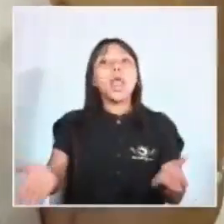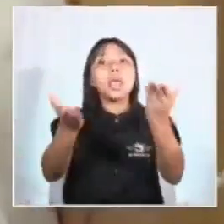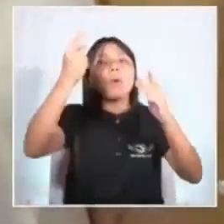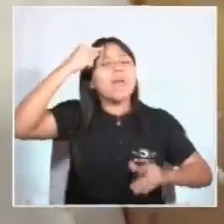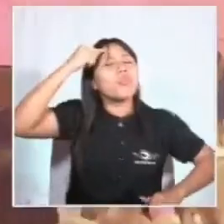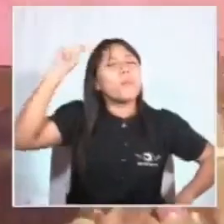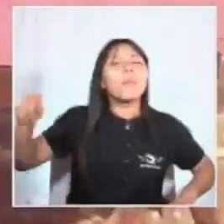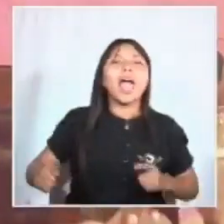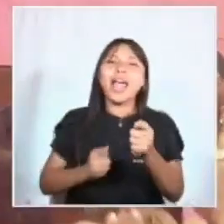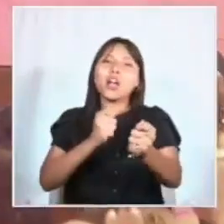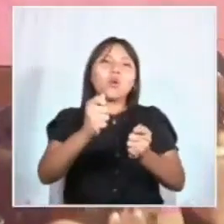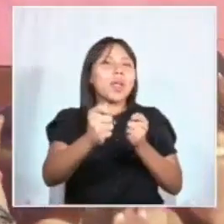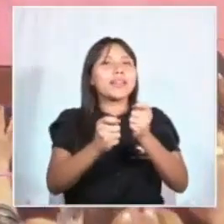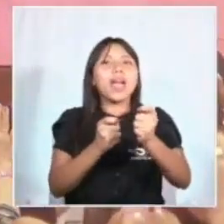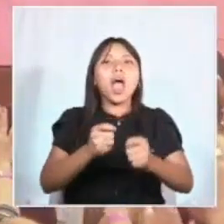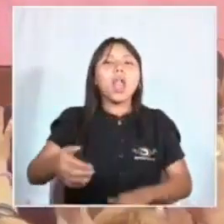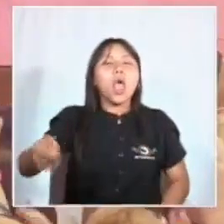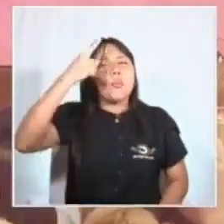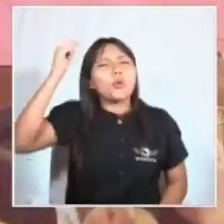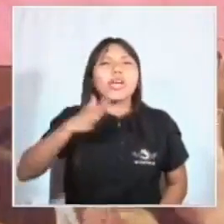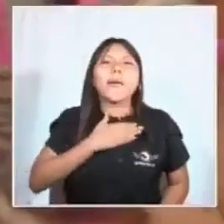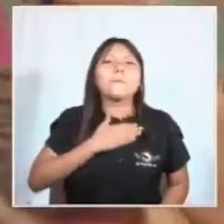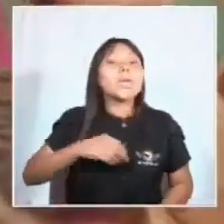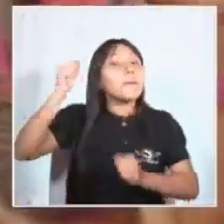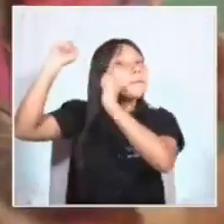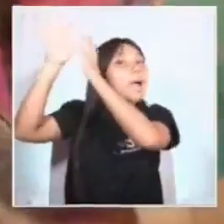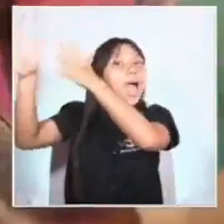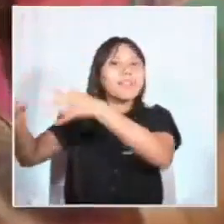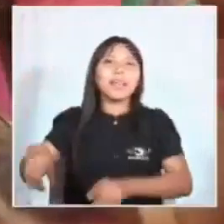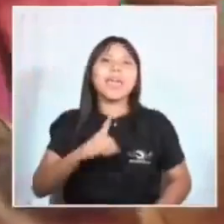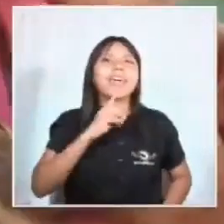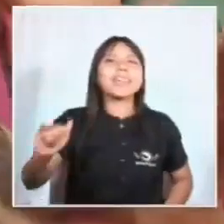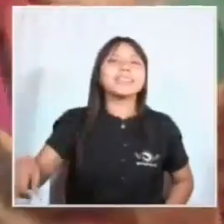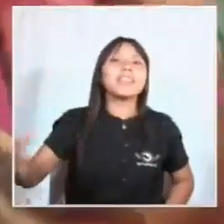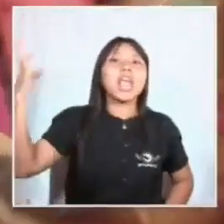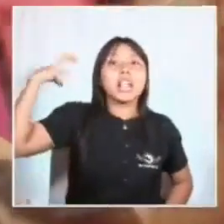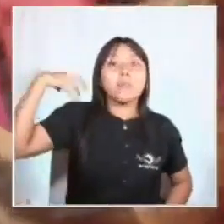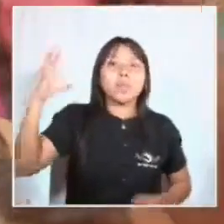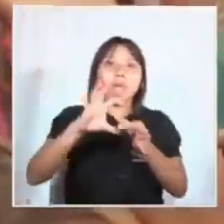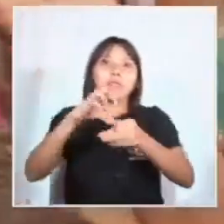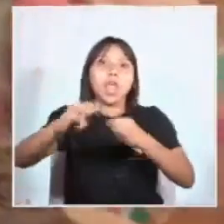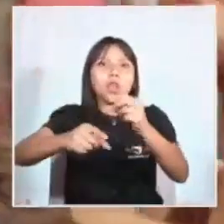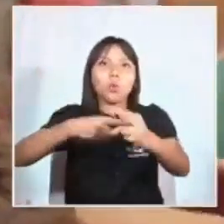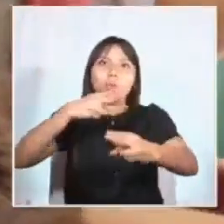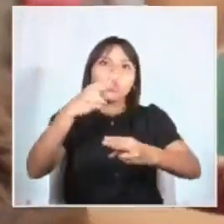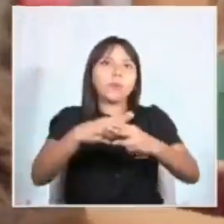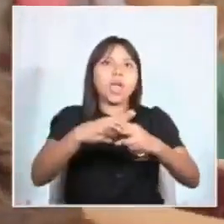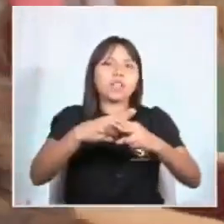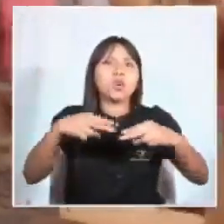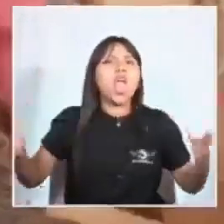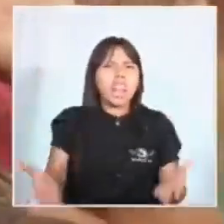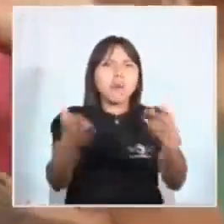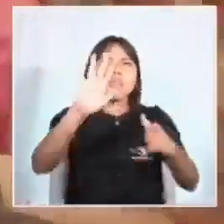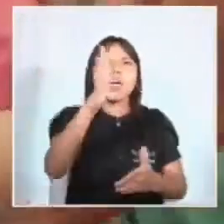para gobernar, porque mi padre es el dueño del universo. Levántame tus